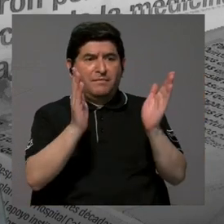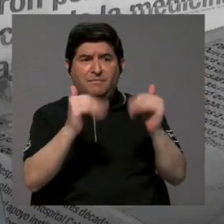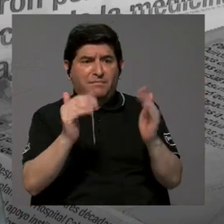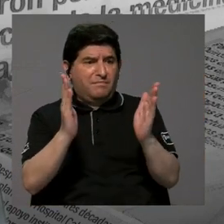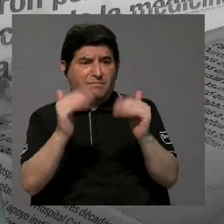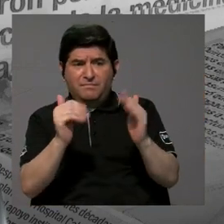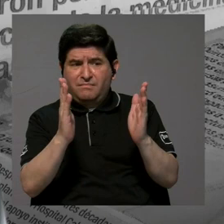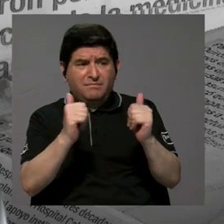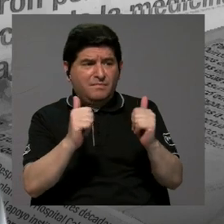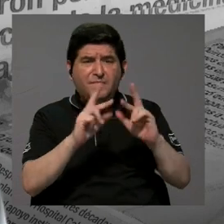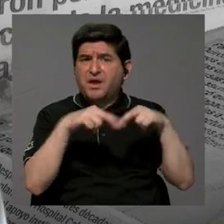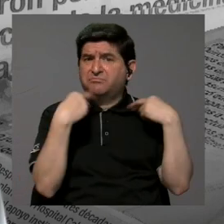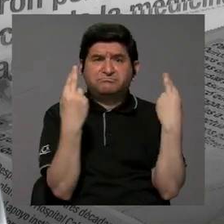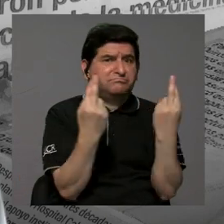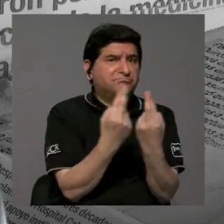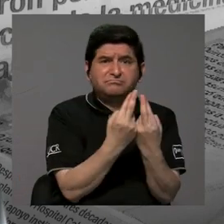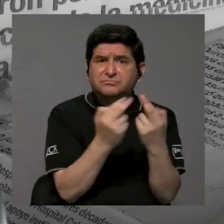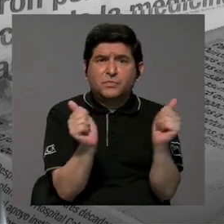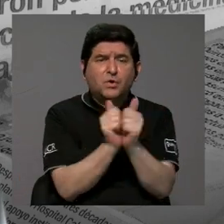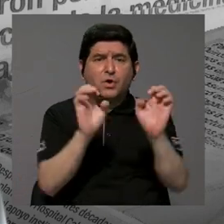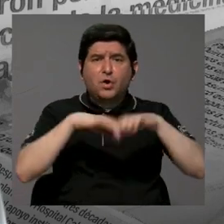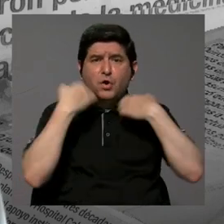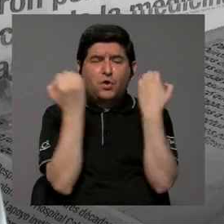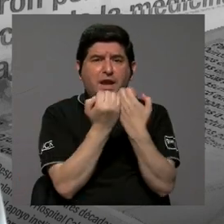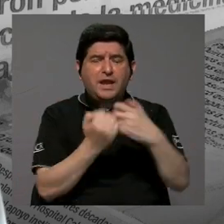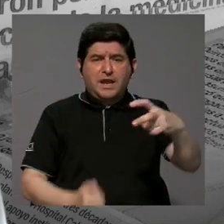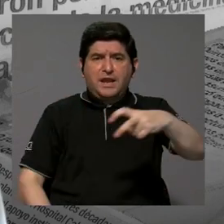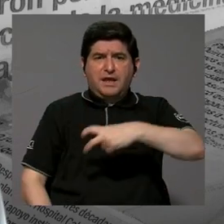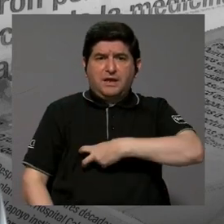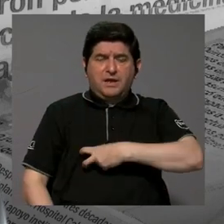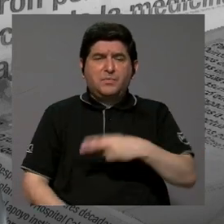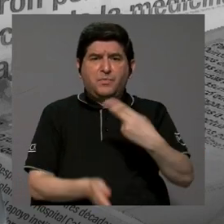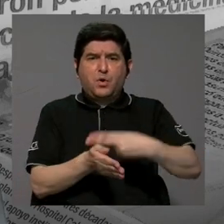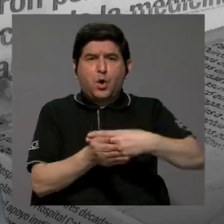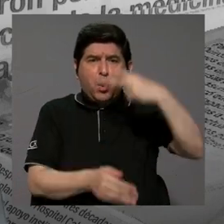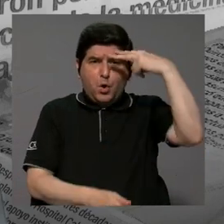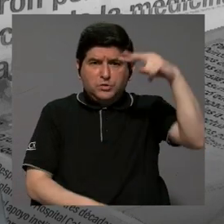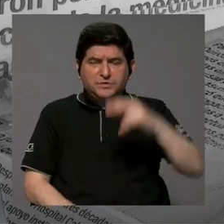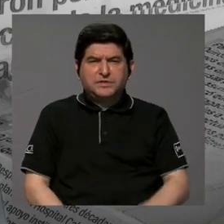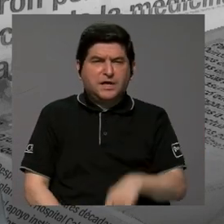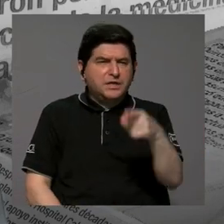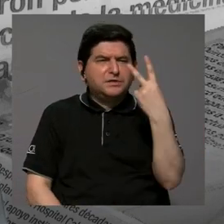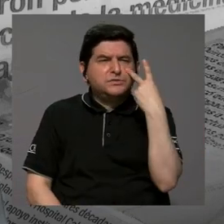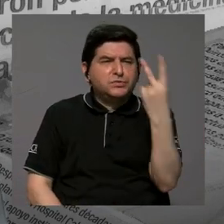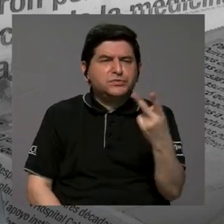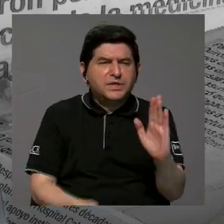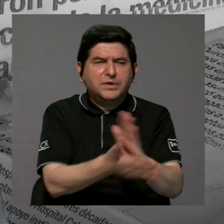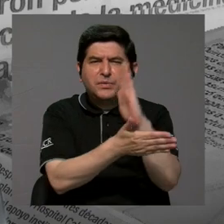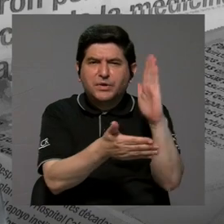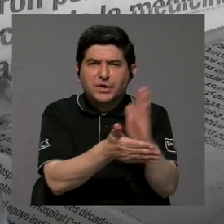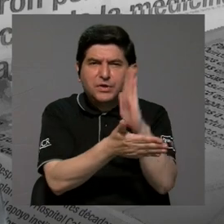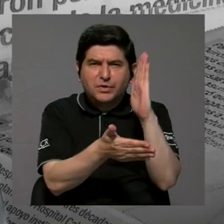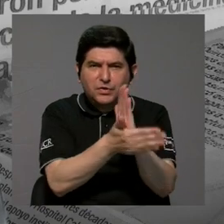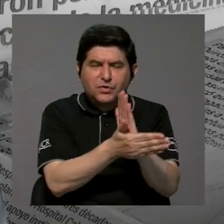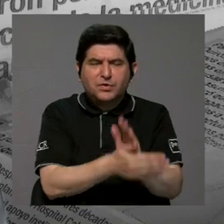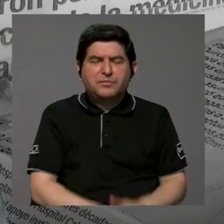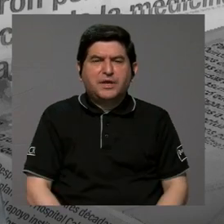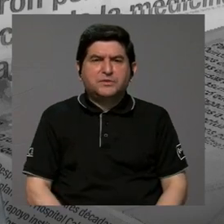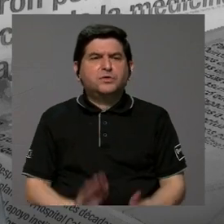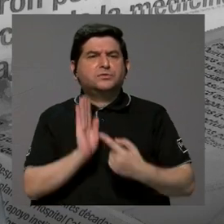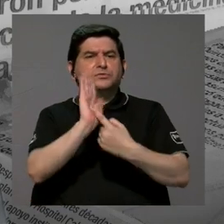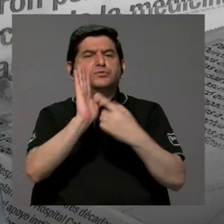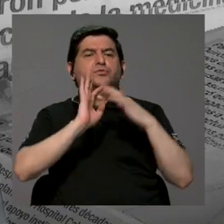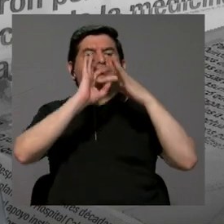como le decía antes, no ha habido reuniones con el equipo de trasplante del Hospital México. Si usted ve los documentos que se han